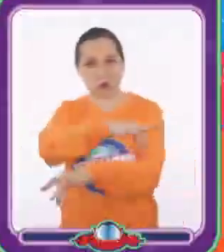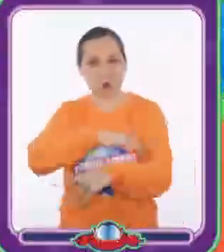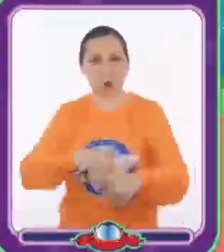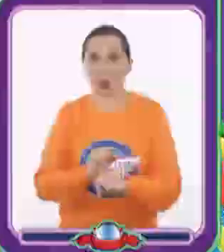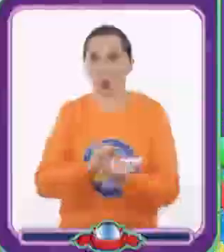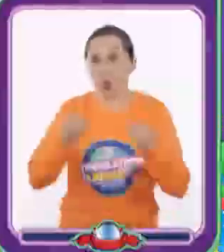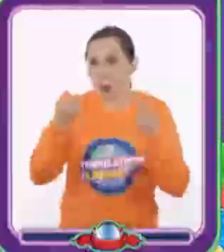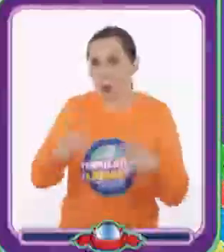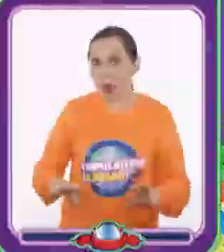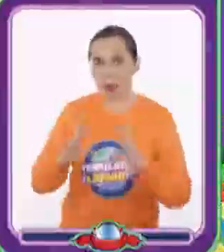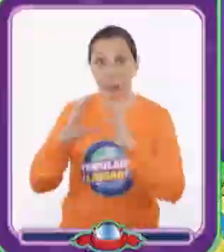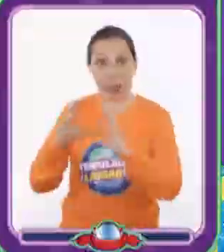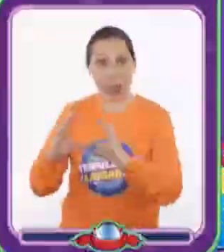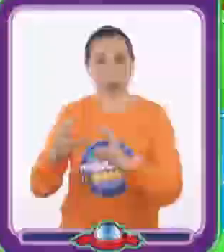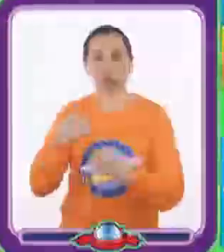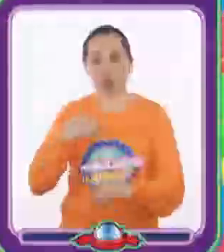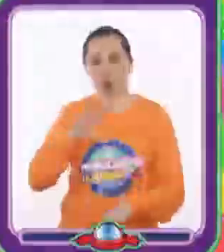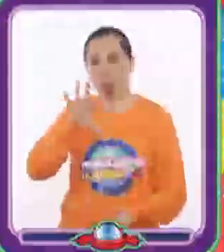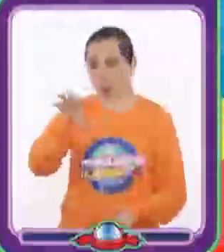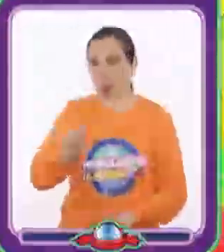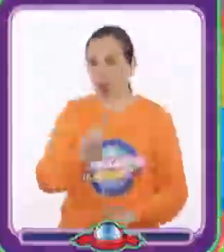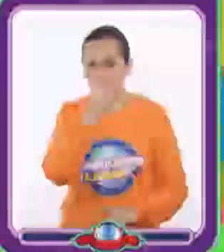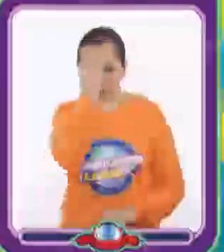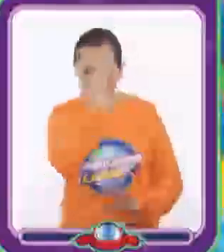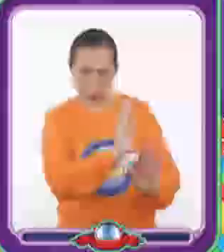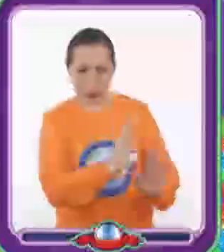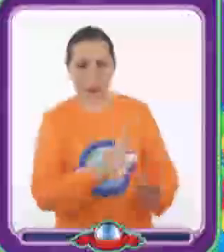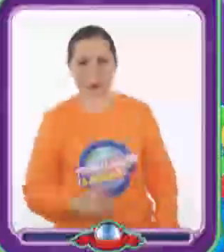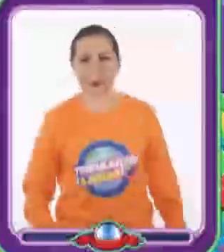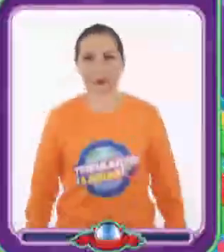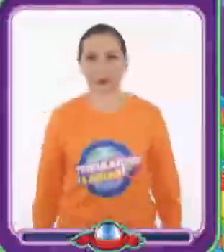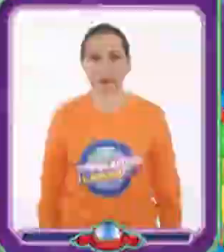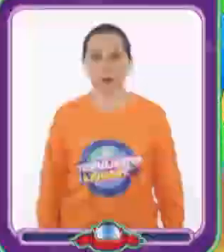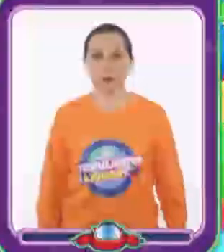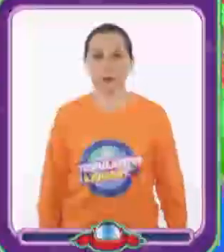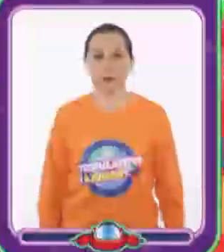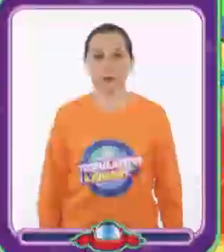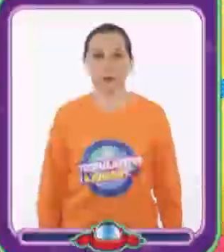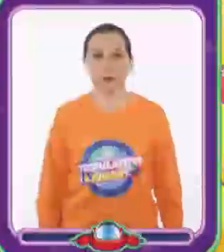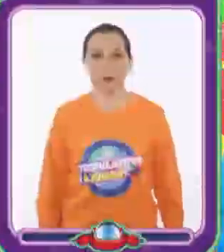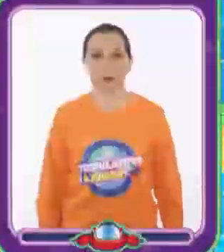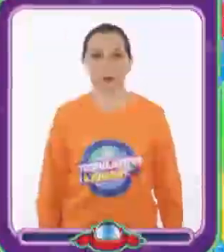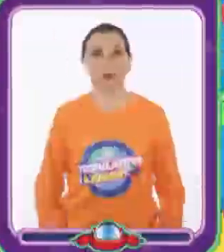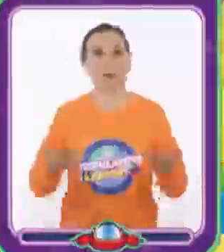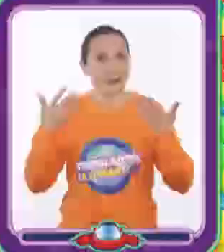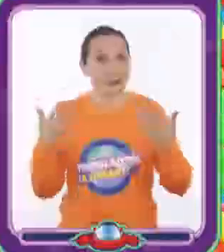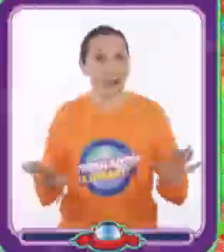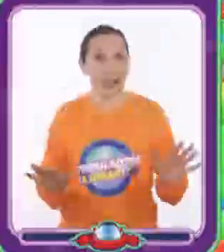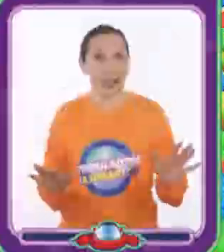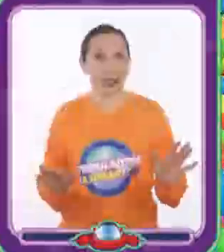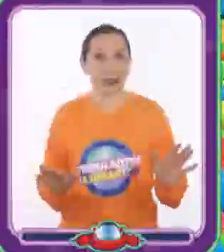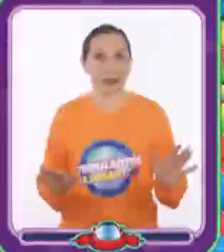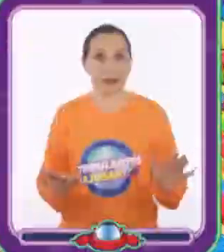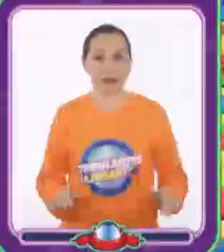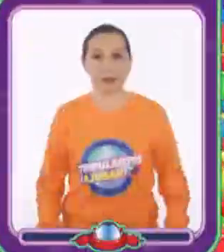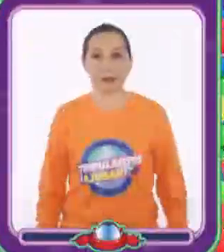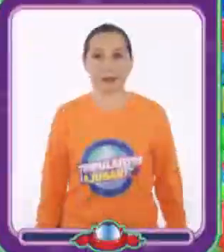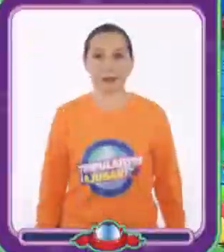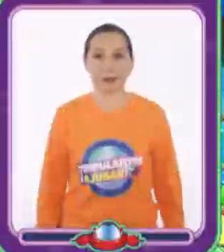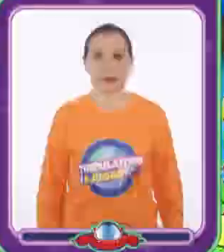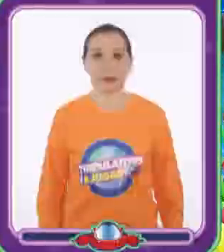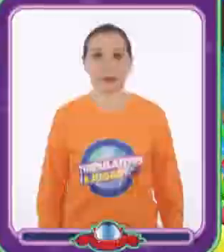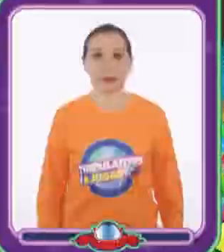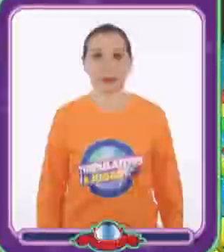¡Vamos! ¡No podemos perder esta pelota, Dairelis! ¡Yo la voy a buscar! ¡No se preocupe! ¡Wow! ¡Ya!